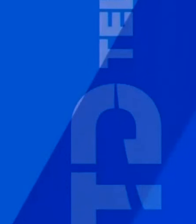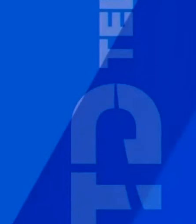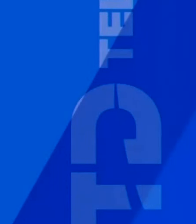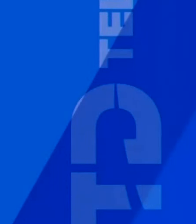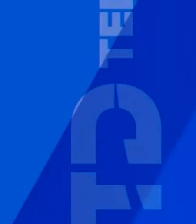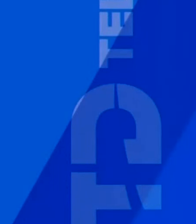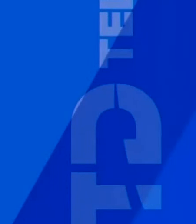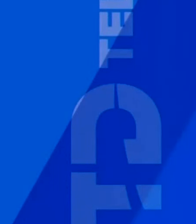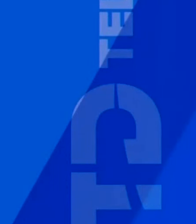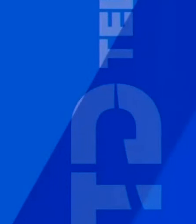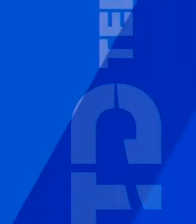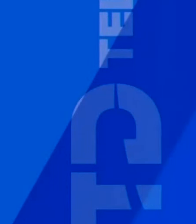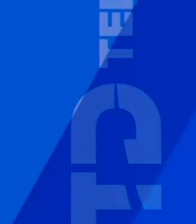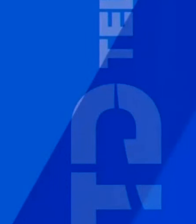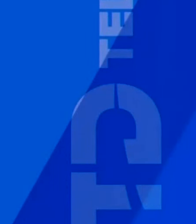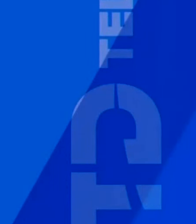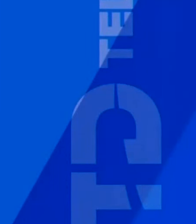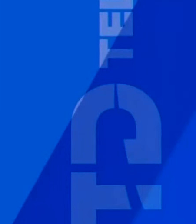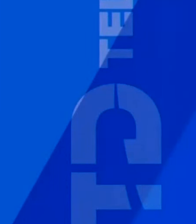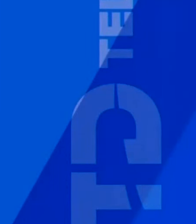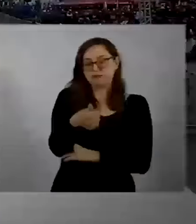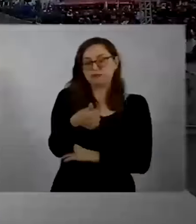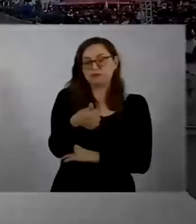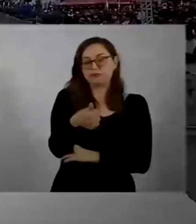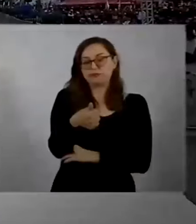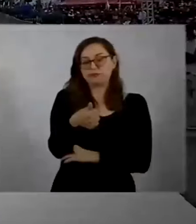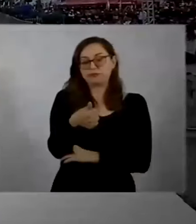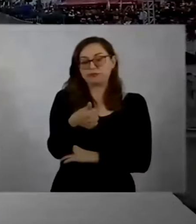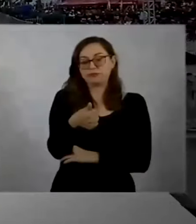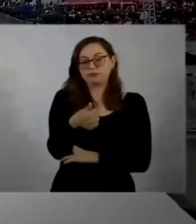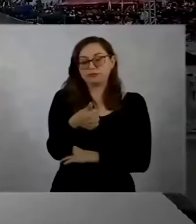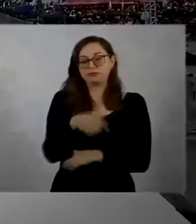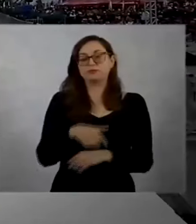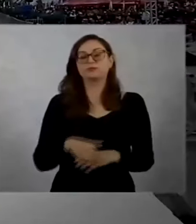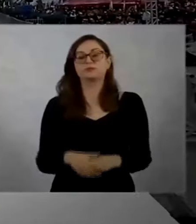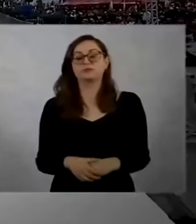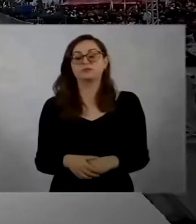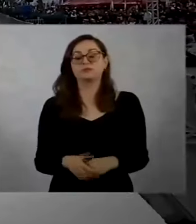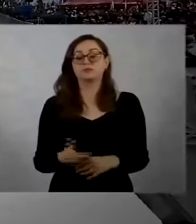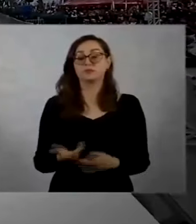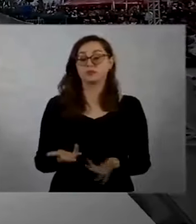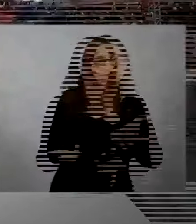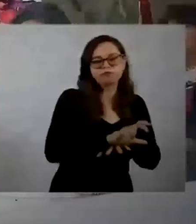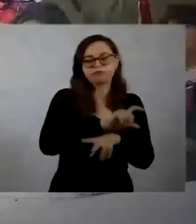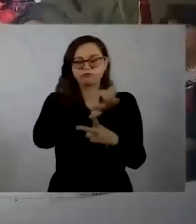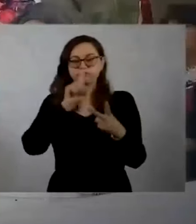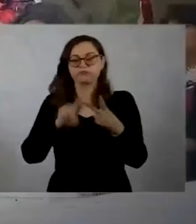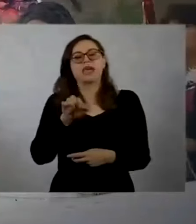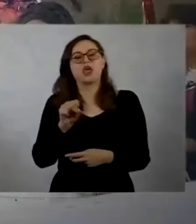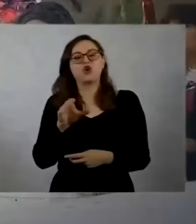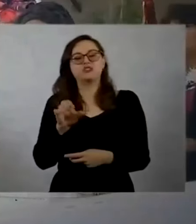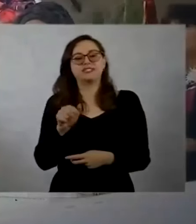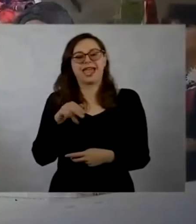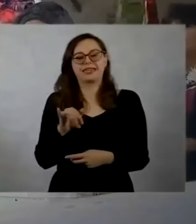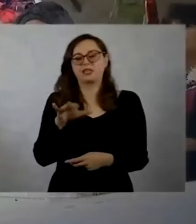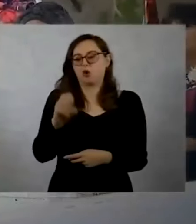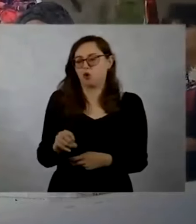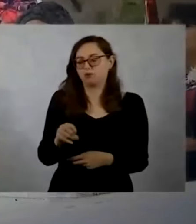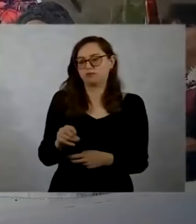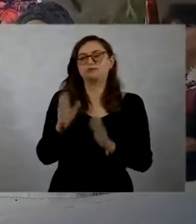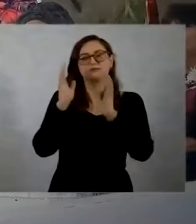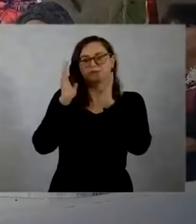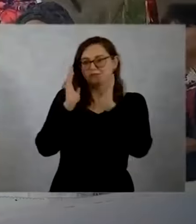Cambiando de información, la presidenta Claudia Sheinbaum anunció que va a continuar con el legado del expresidente Andrés Manuel López Obrador sobre